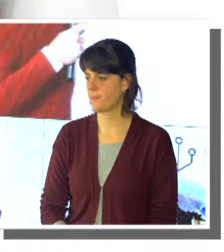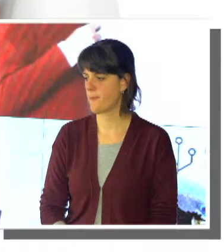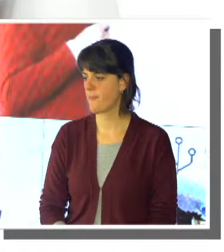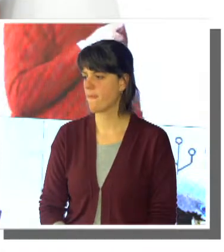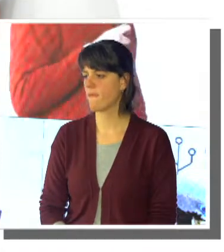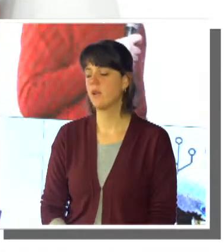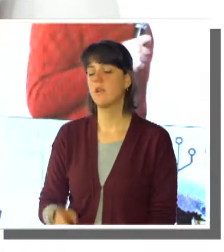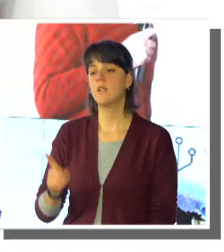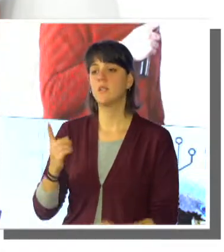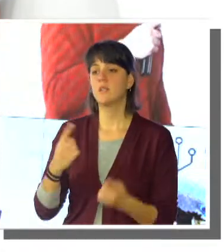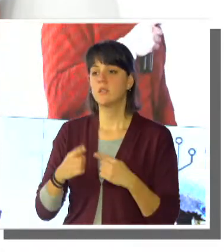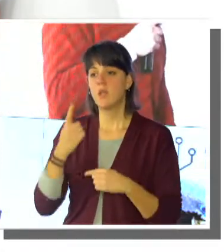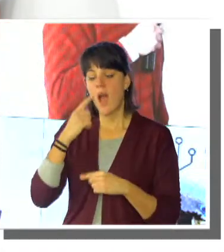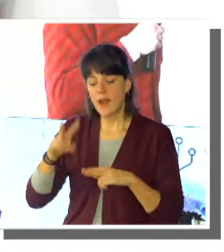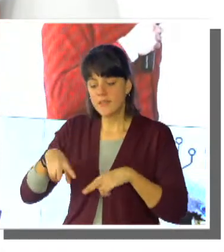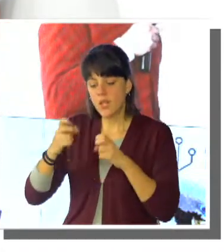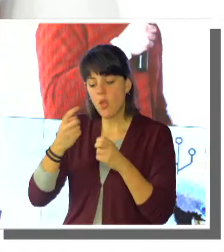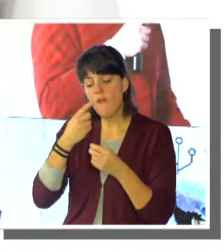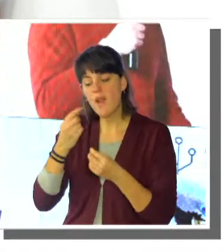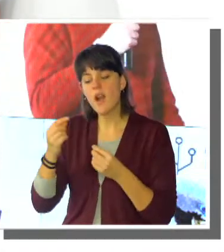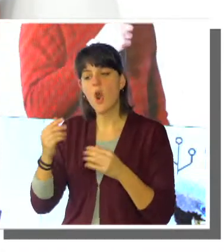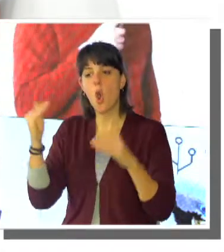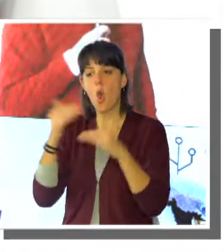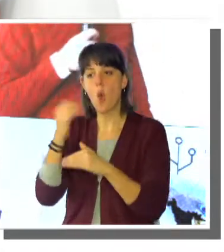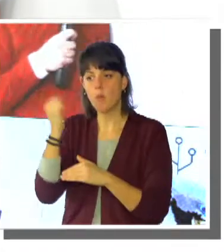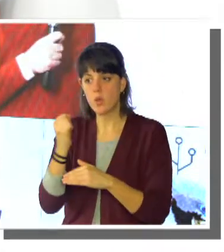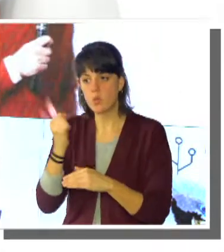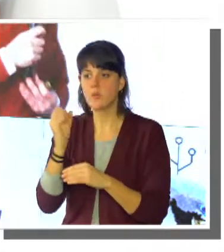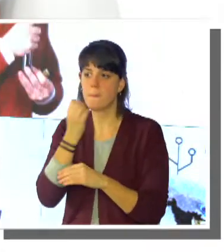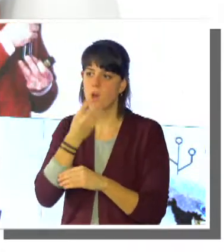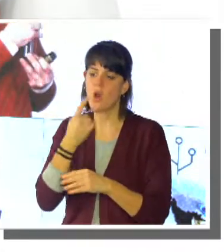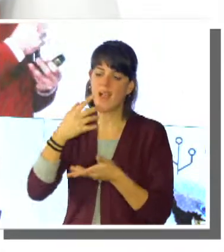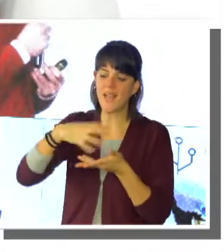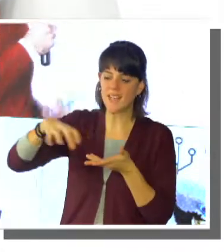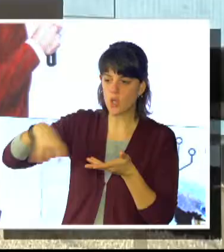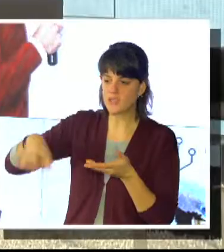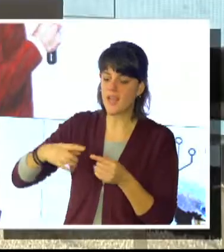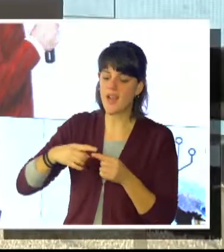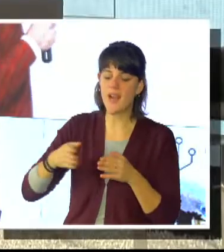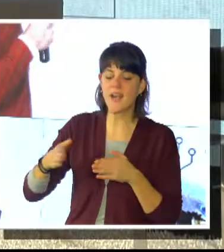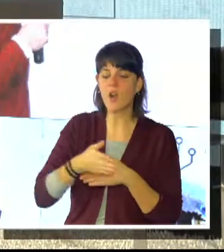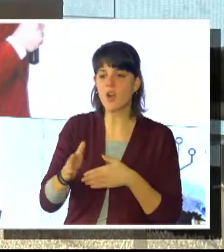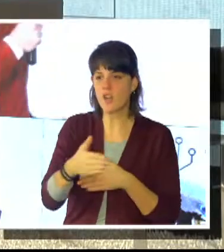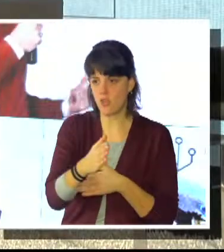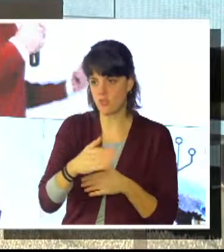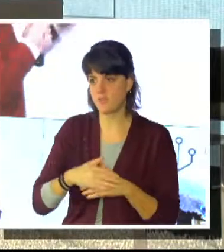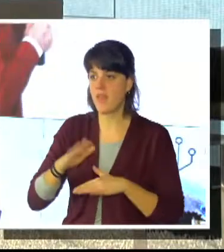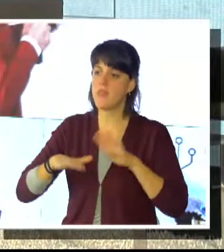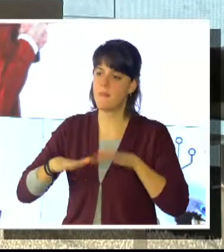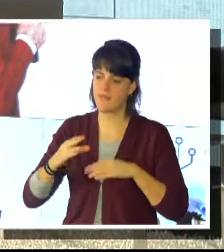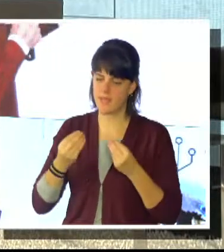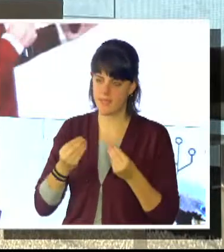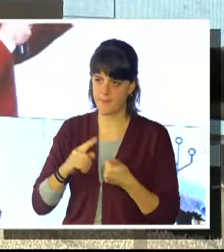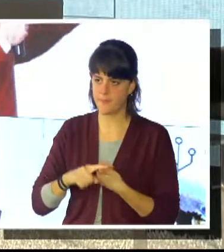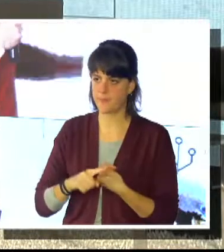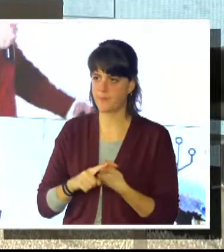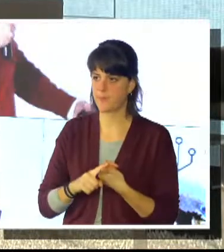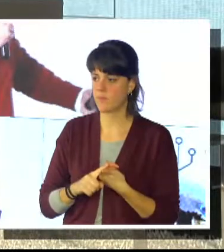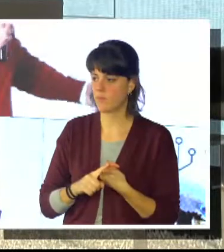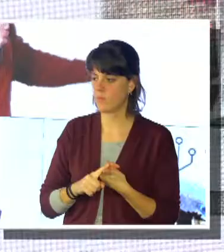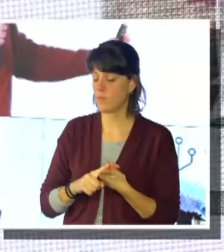Montevideo, 27 millones de ventas aproximadamente mensuales, más de 500.000 recorridos